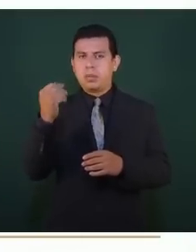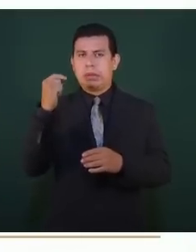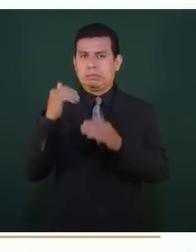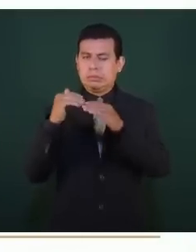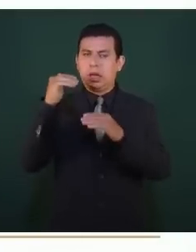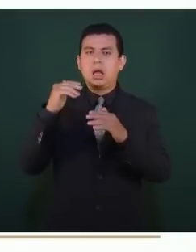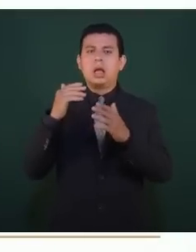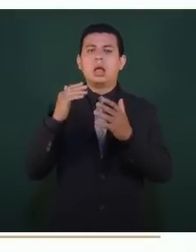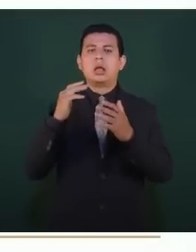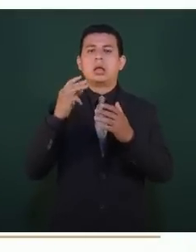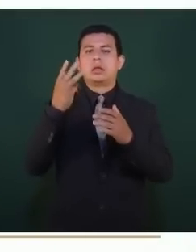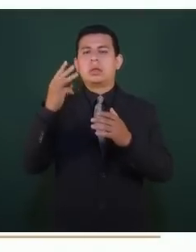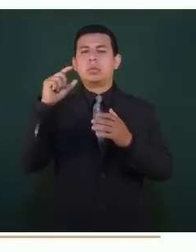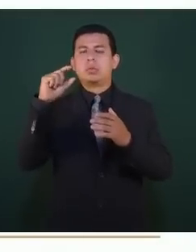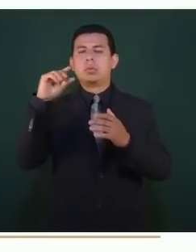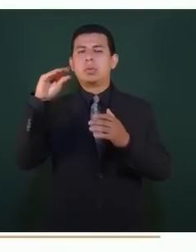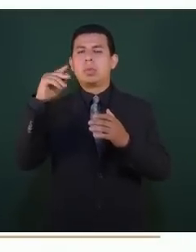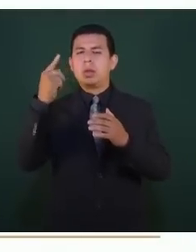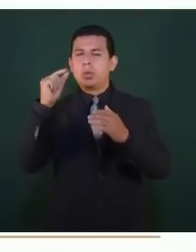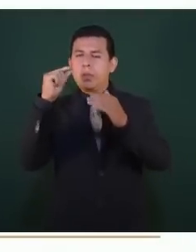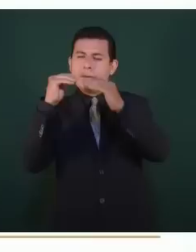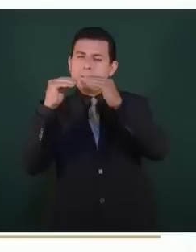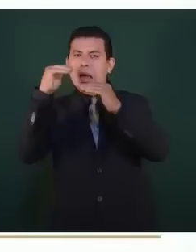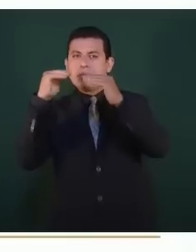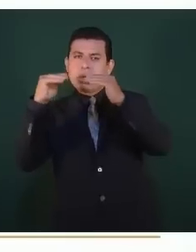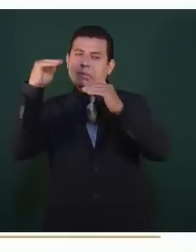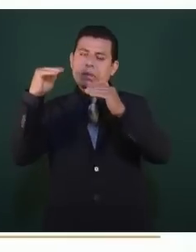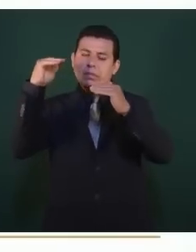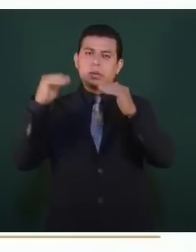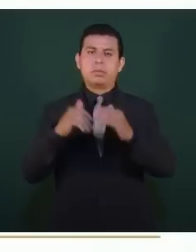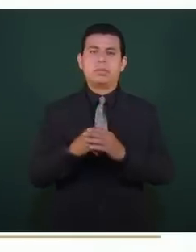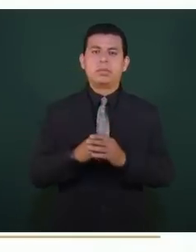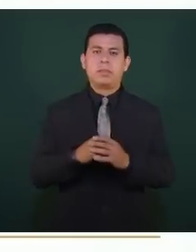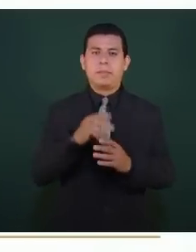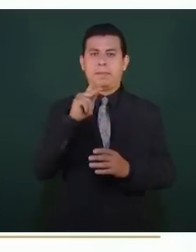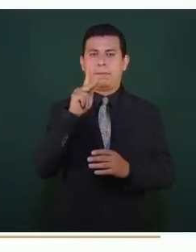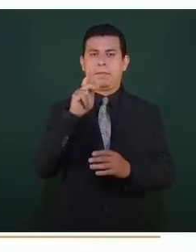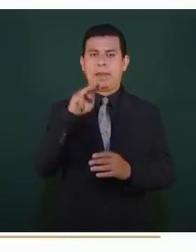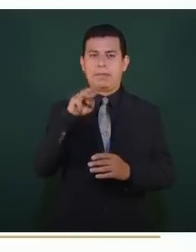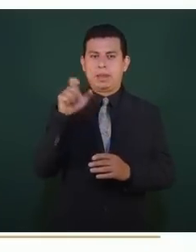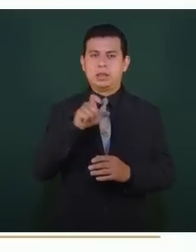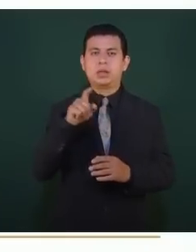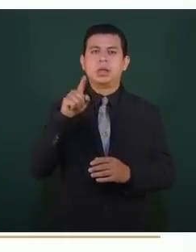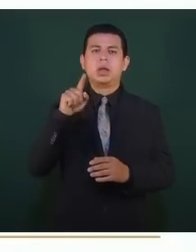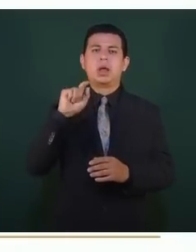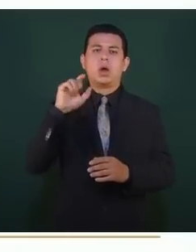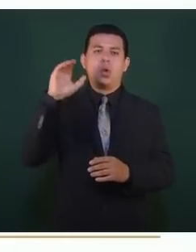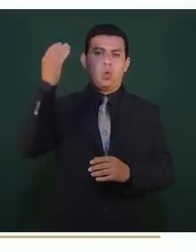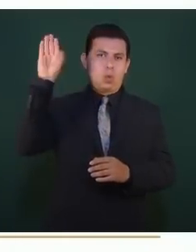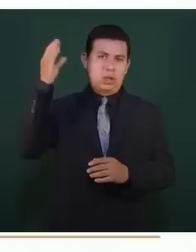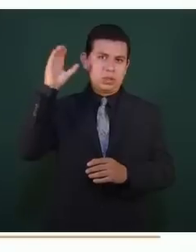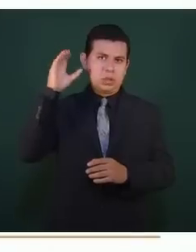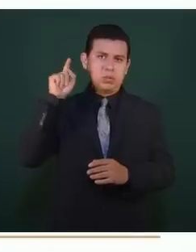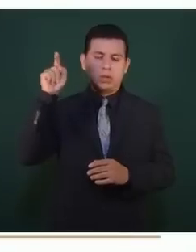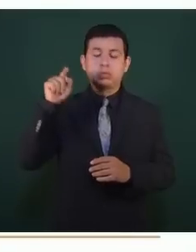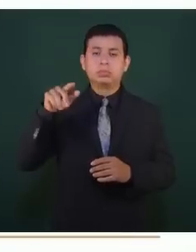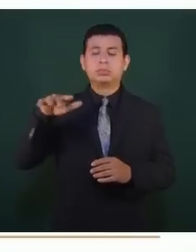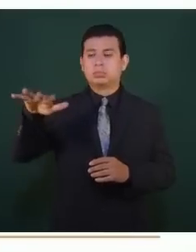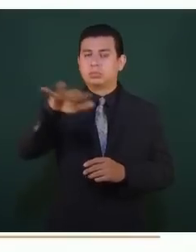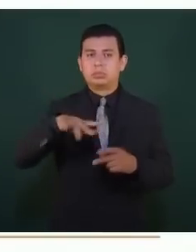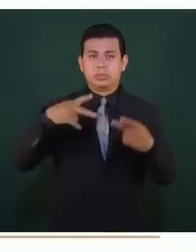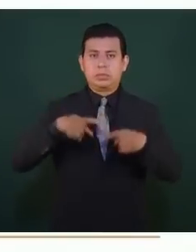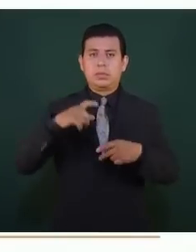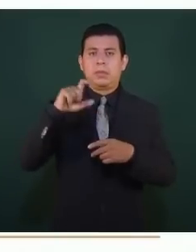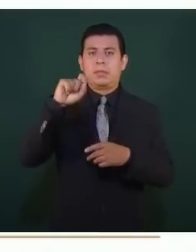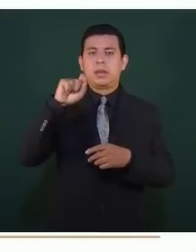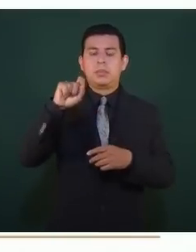un margen de 3.91, mientras que franquicia Pemex en Coatzacoalcos, Veracruz, con un precio al público de 20